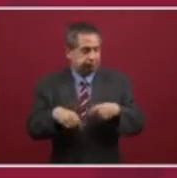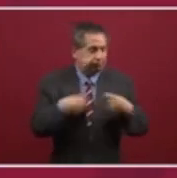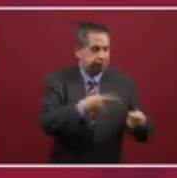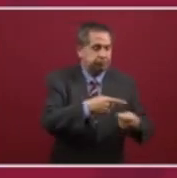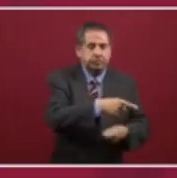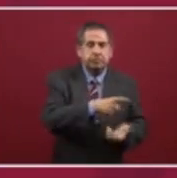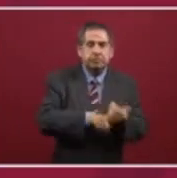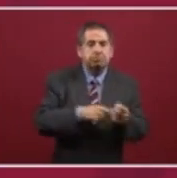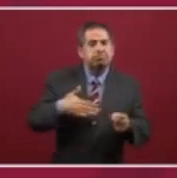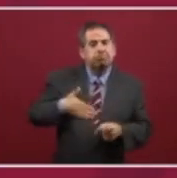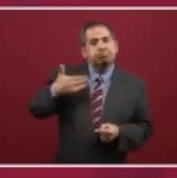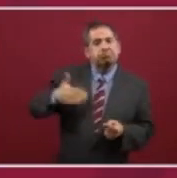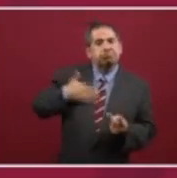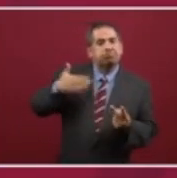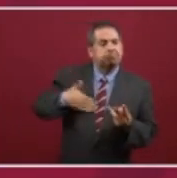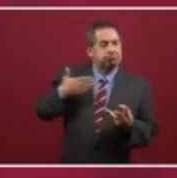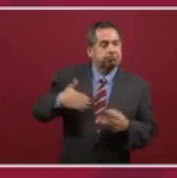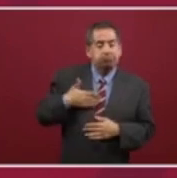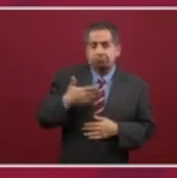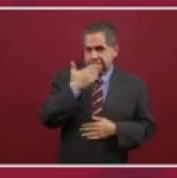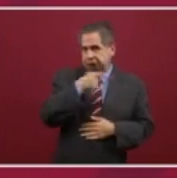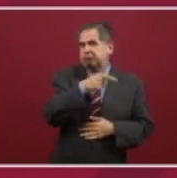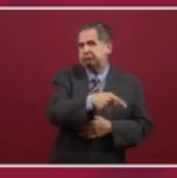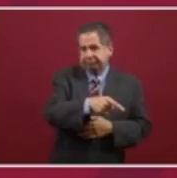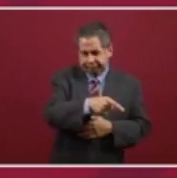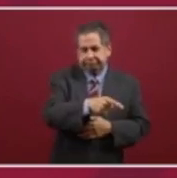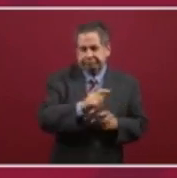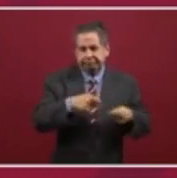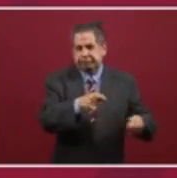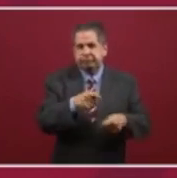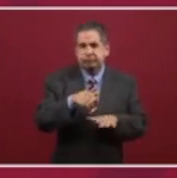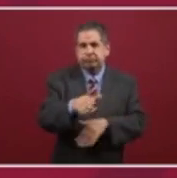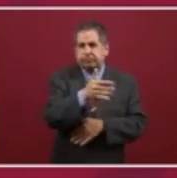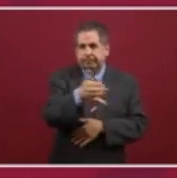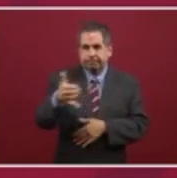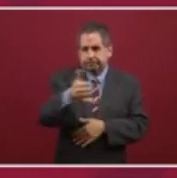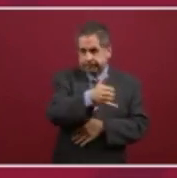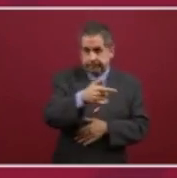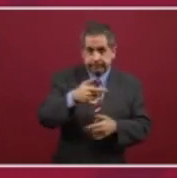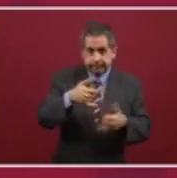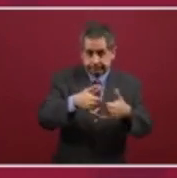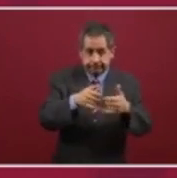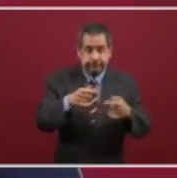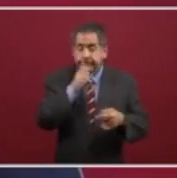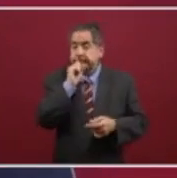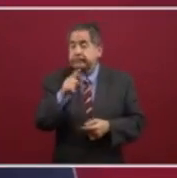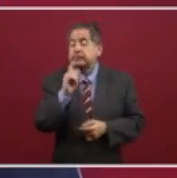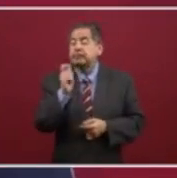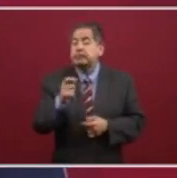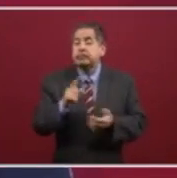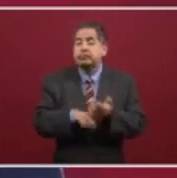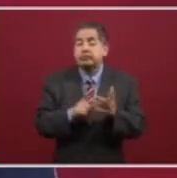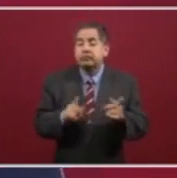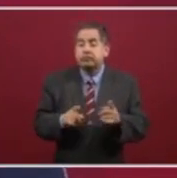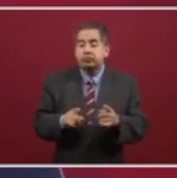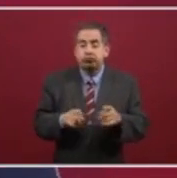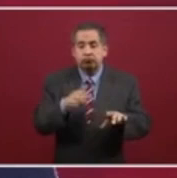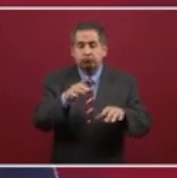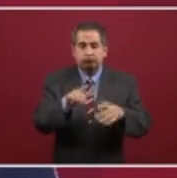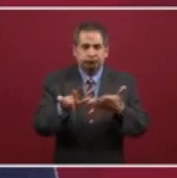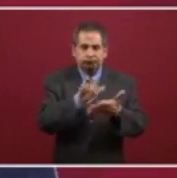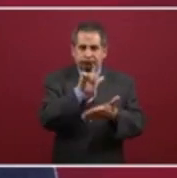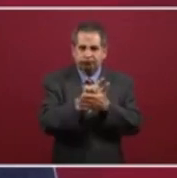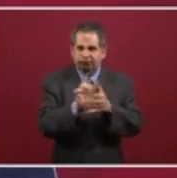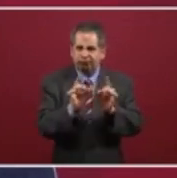muchos más beneficios, y uno de ellos tiene que ver con la cuestión jurídica.